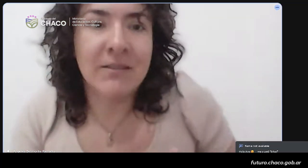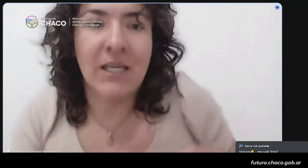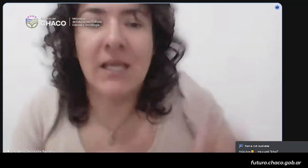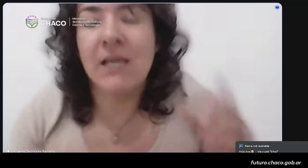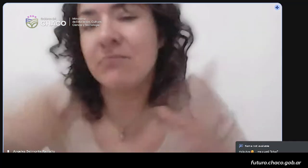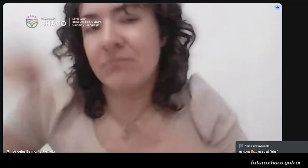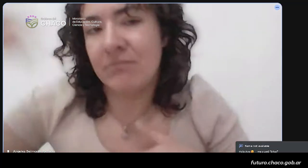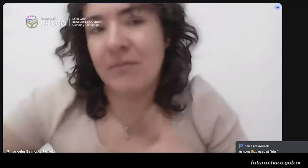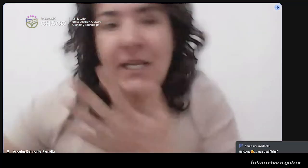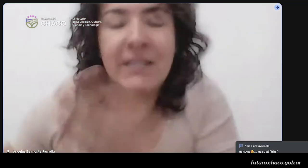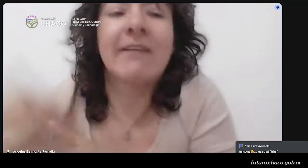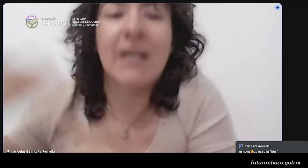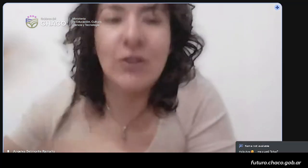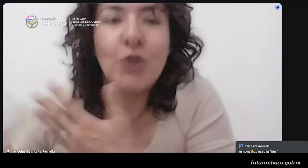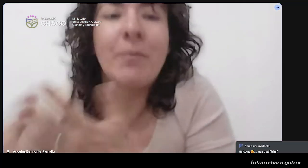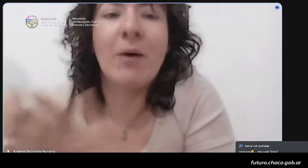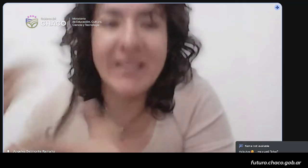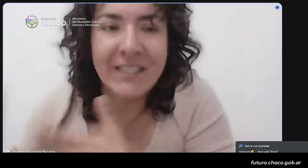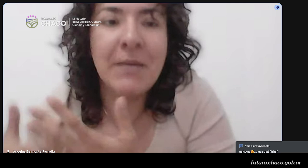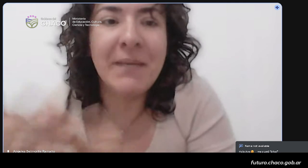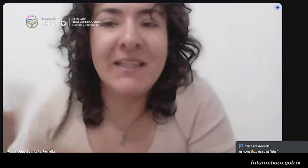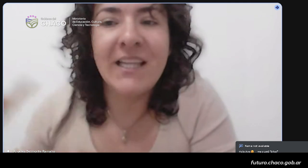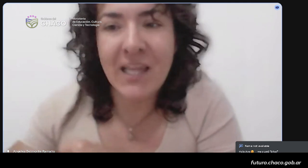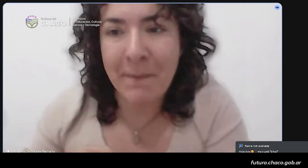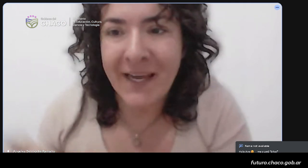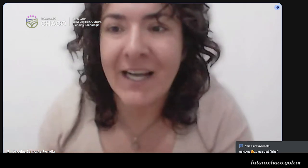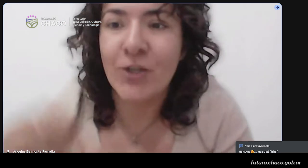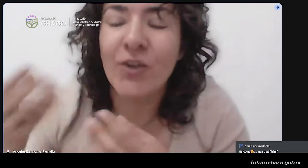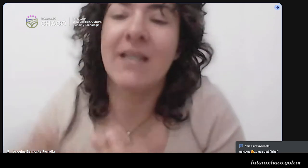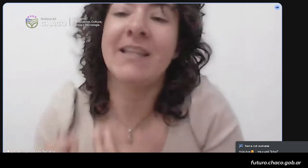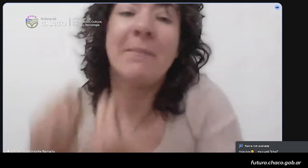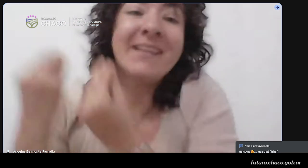mirada y ir trabajando esto paulatinamente de